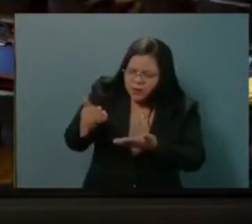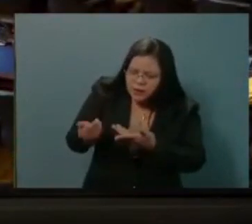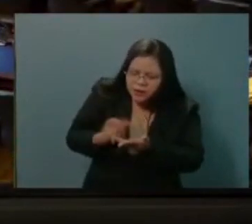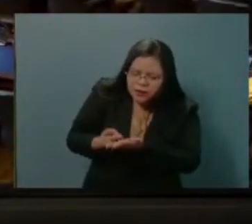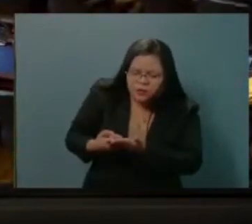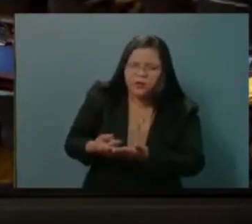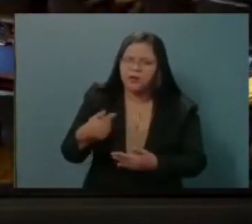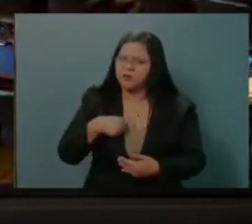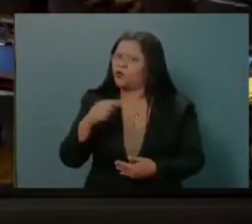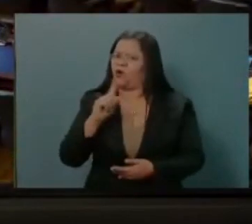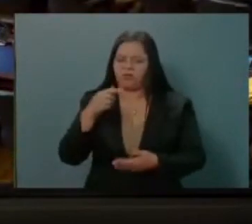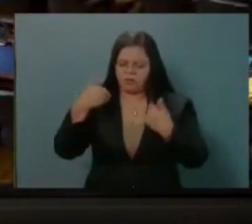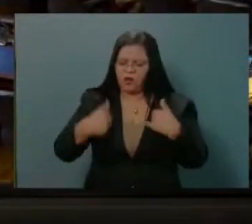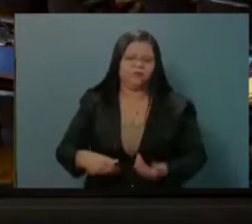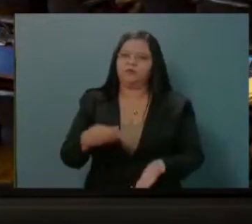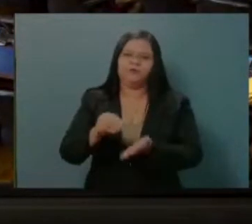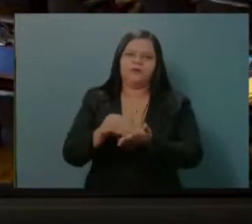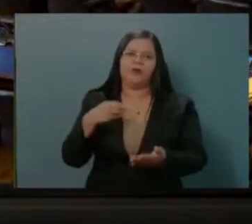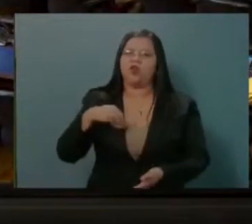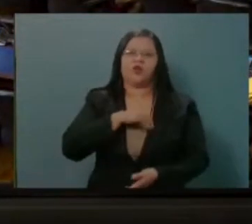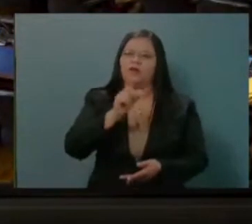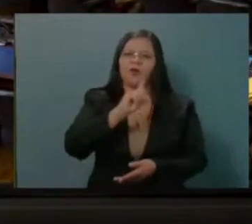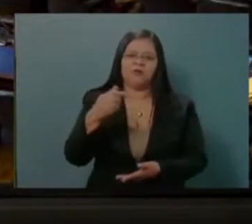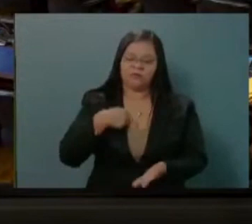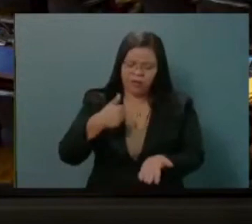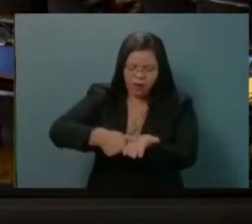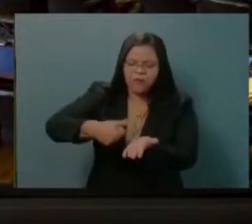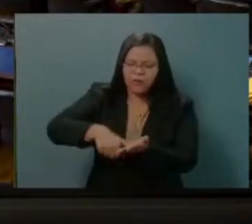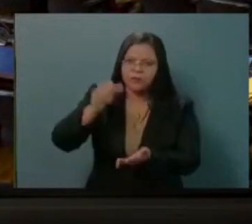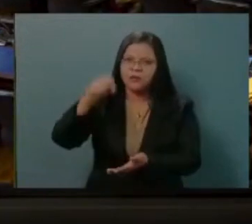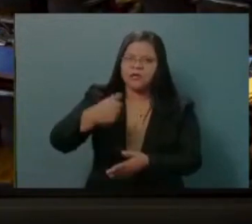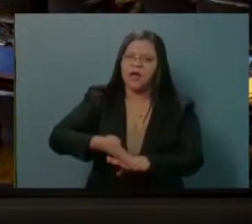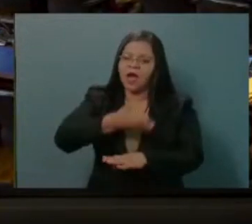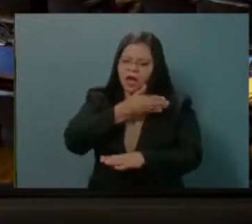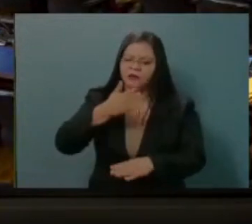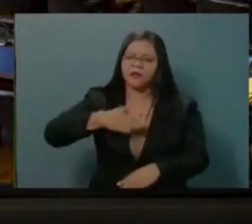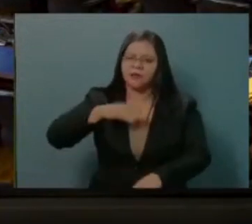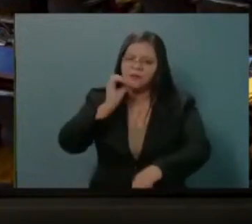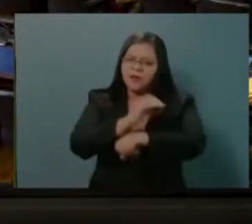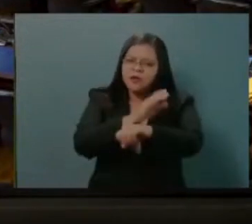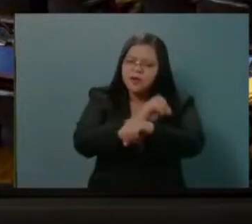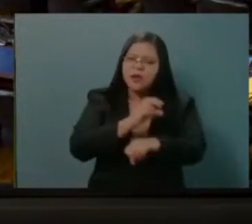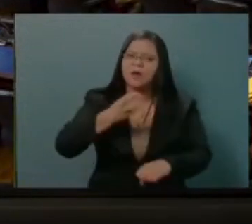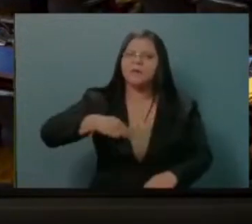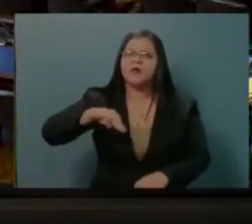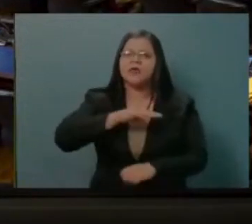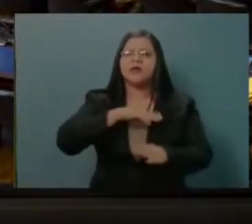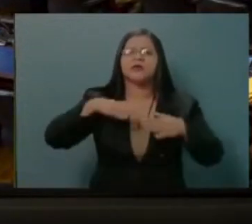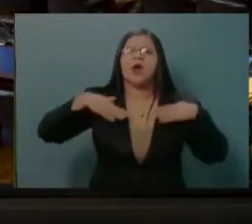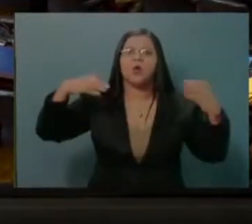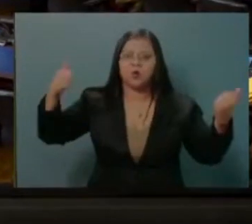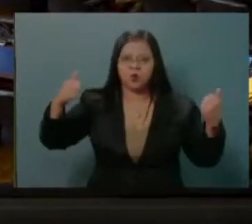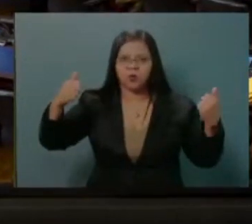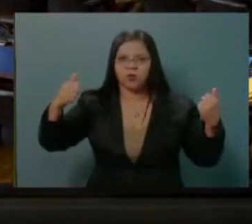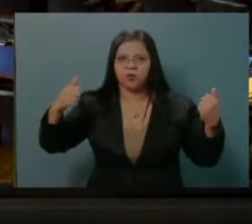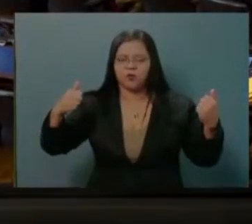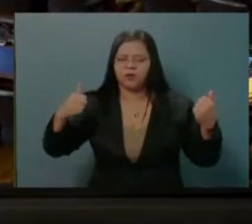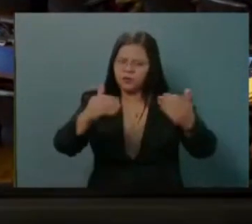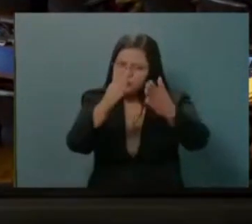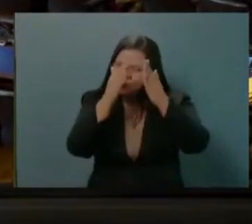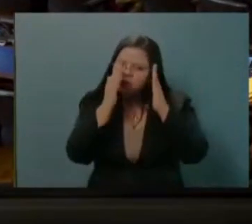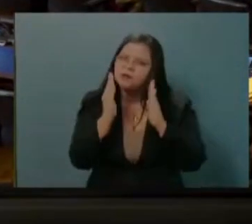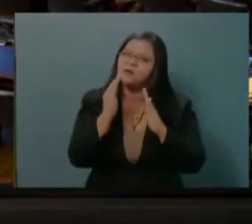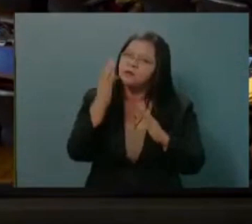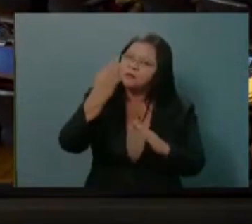no soy médico soy abogado pero ha sido asesor del ministro de salud óiganlo